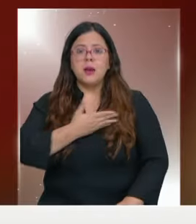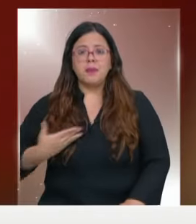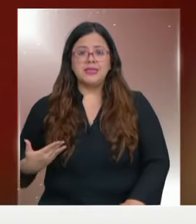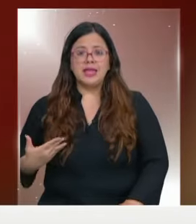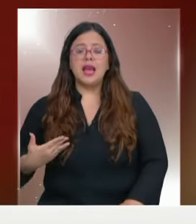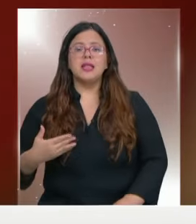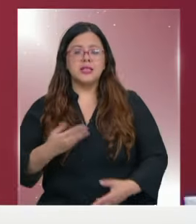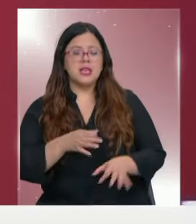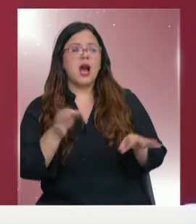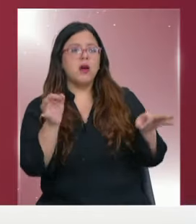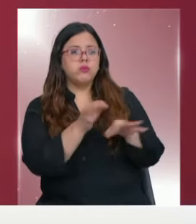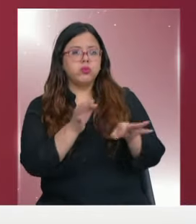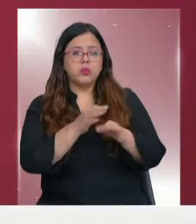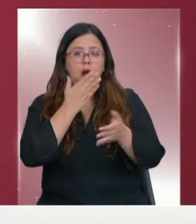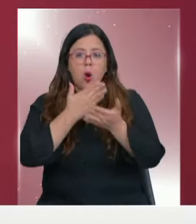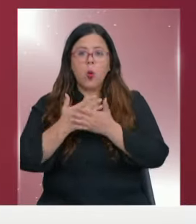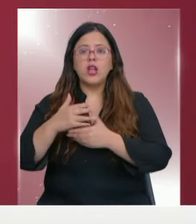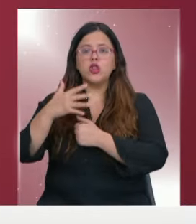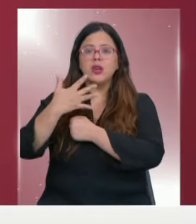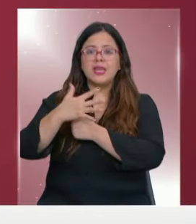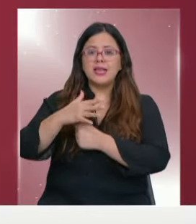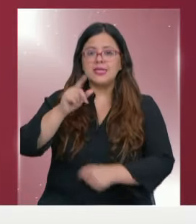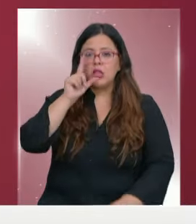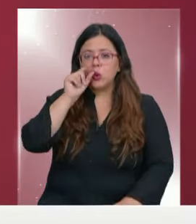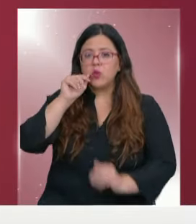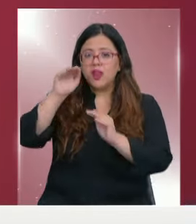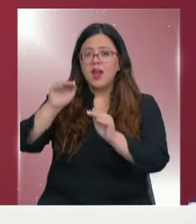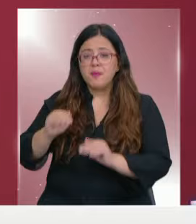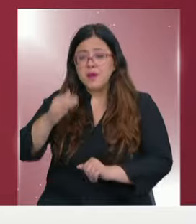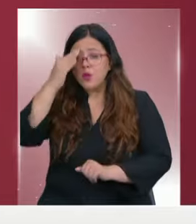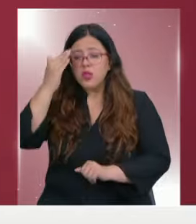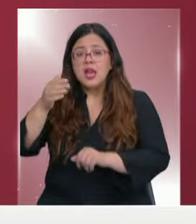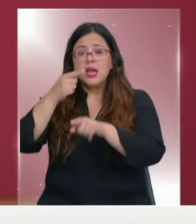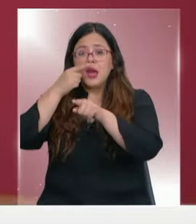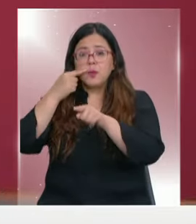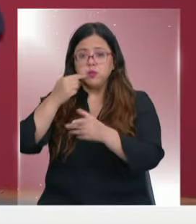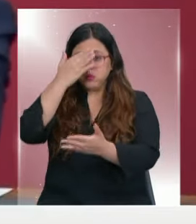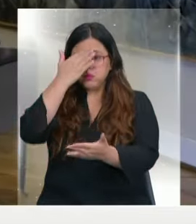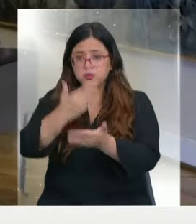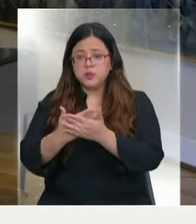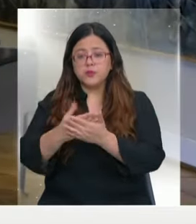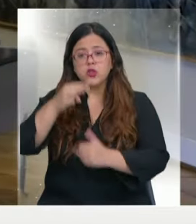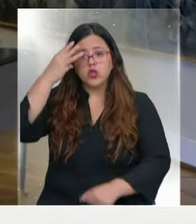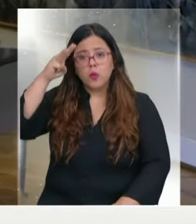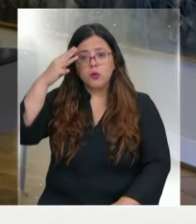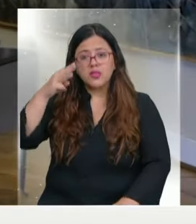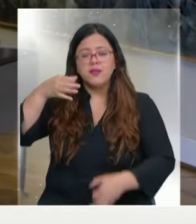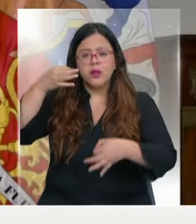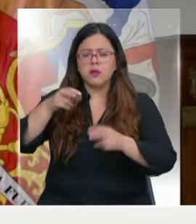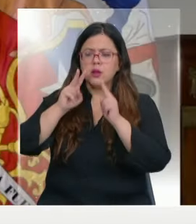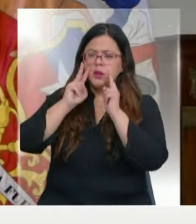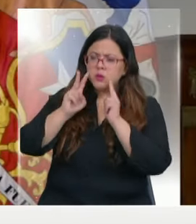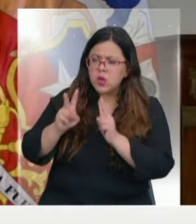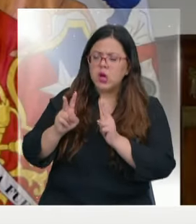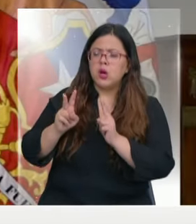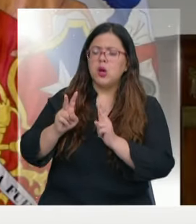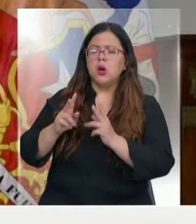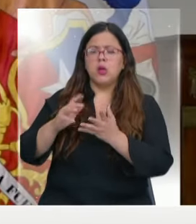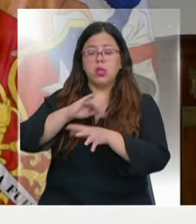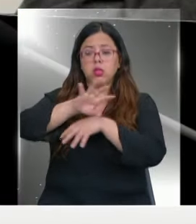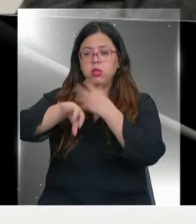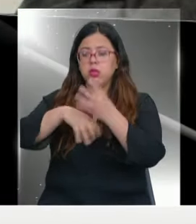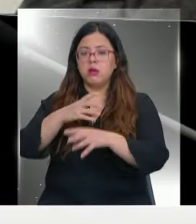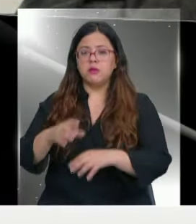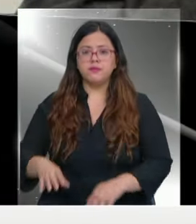15 de octubre. Mismo día en el que el jefe de Estado sostuvo su primer cara a cara con Monsalve tras conocer parte de este